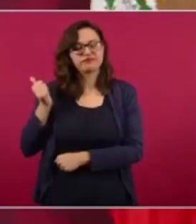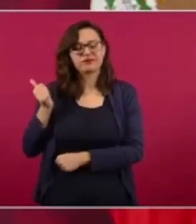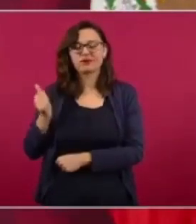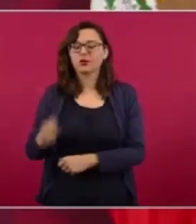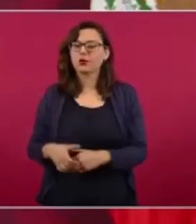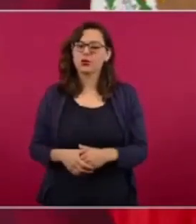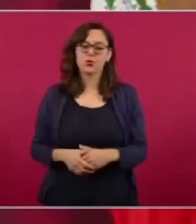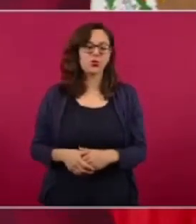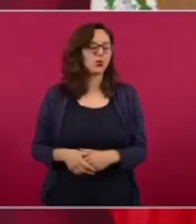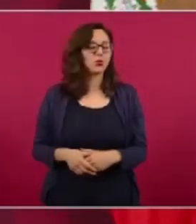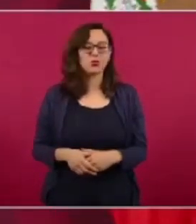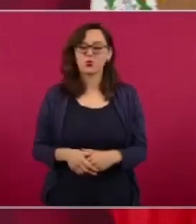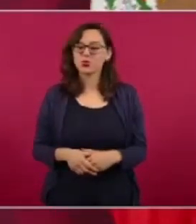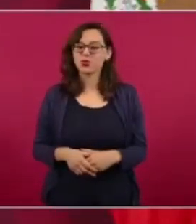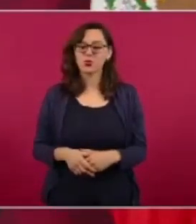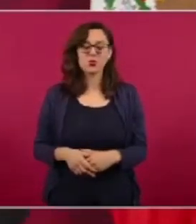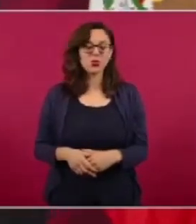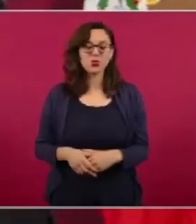que llevan